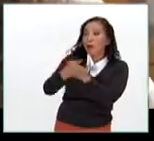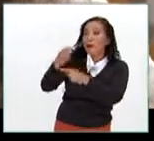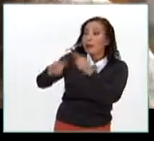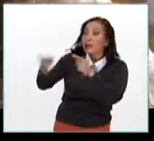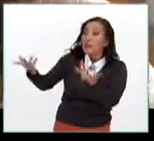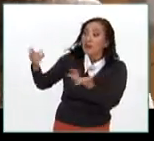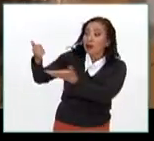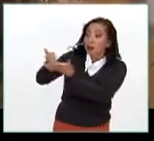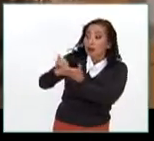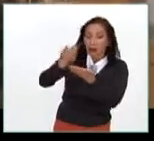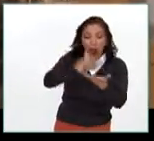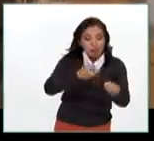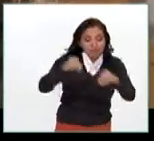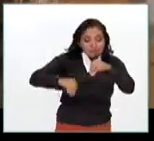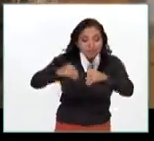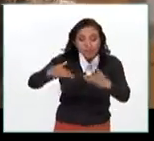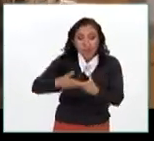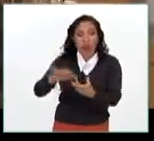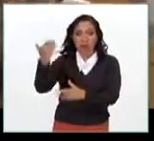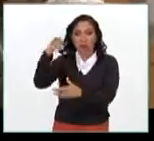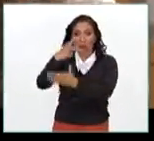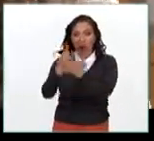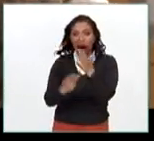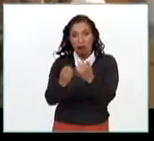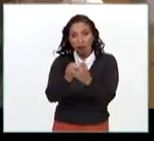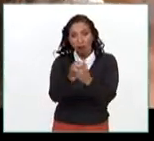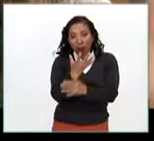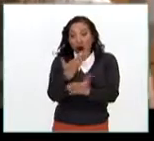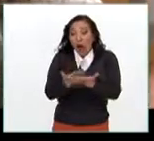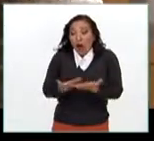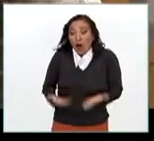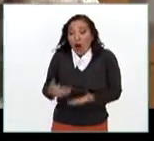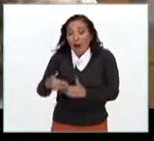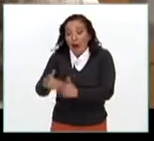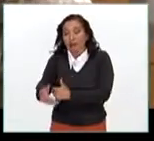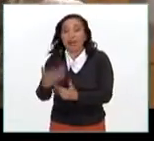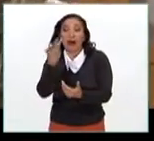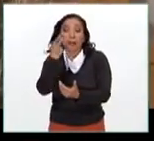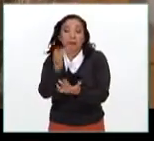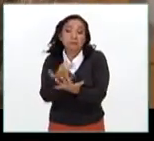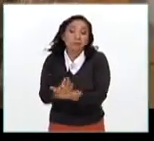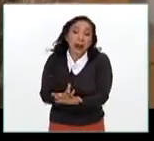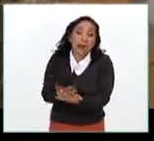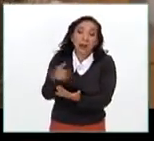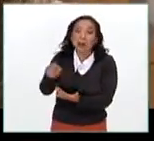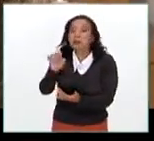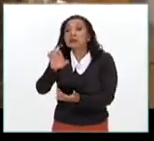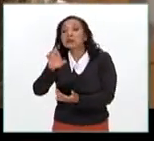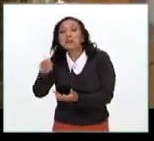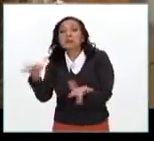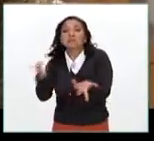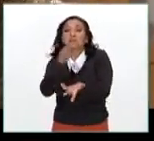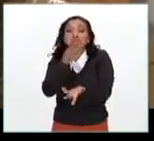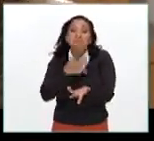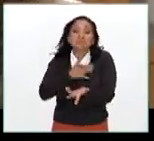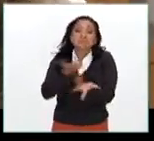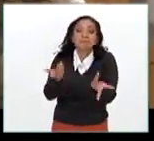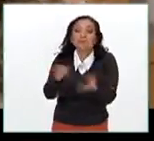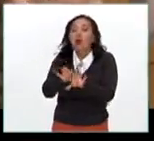Que hasta hace poco habían existido. Ahora pues estamos, esperando a ver